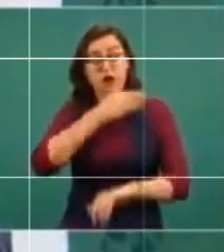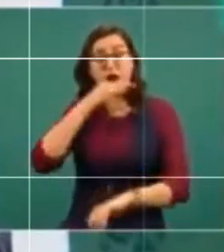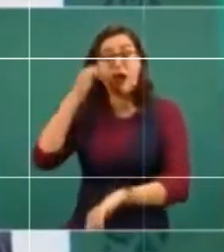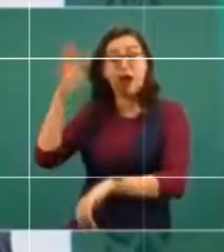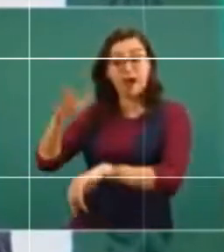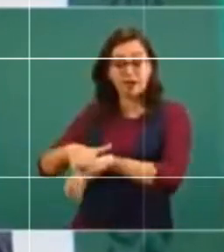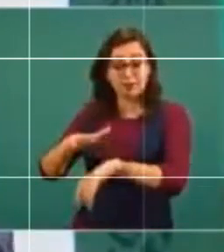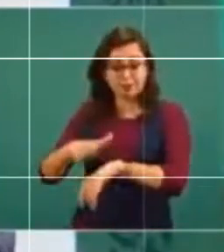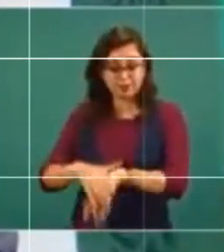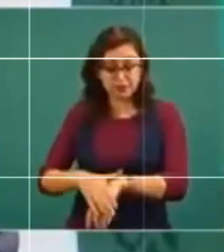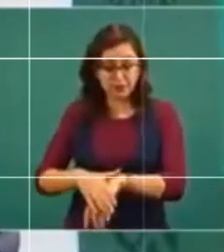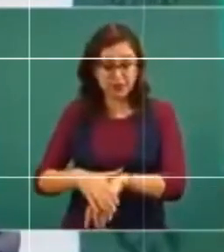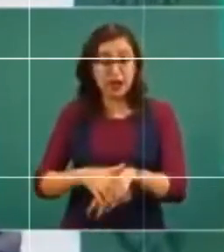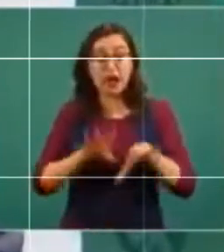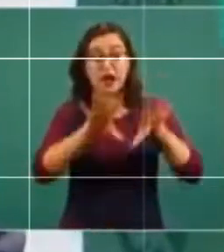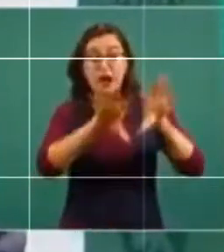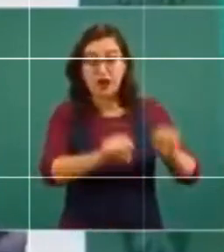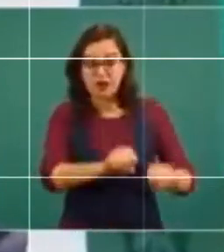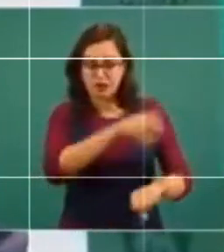incluyendo